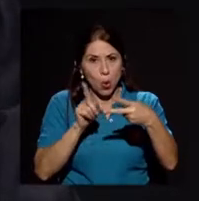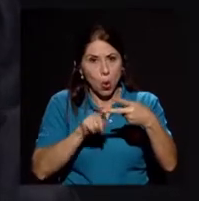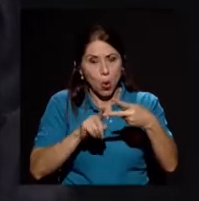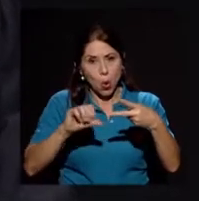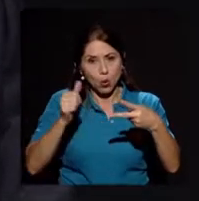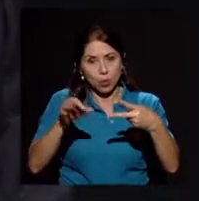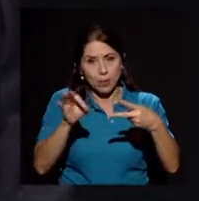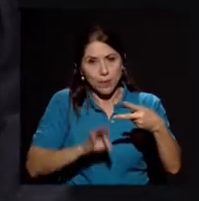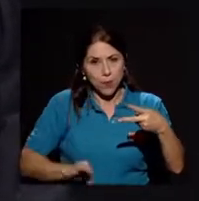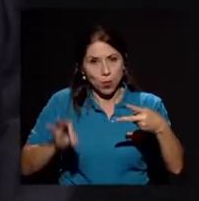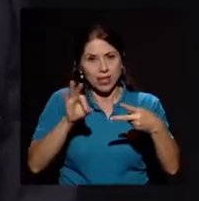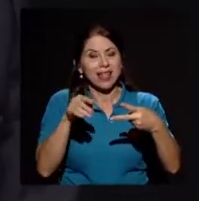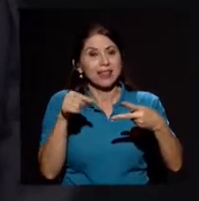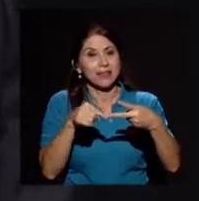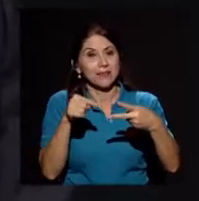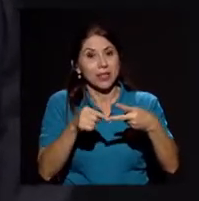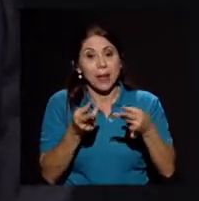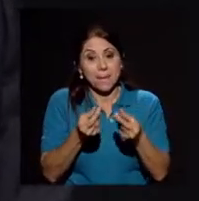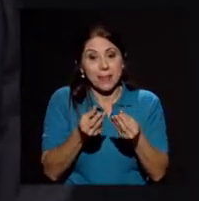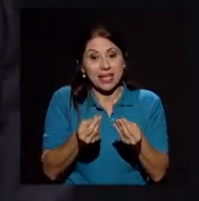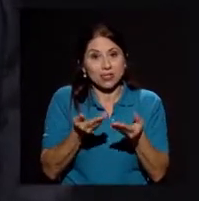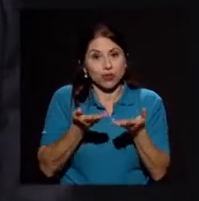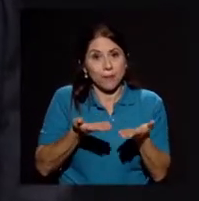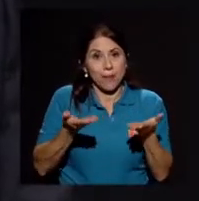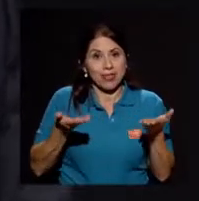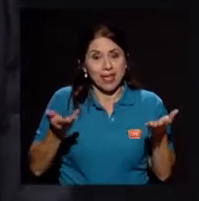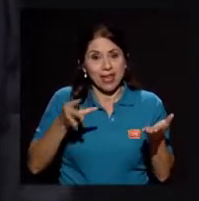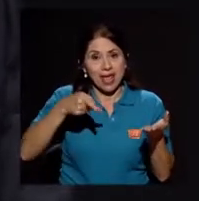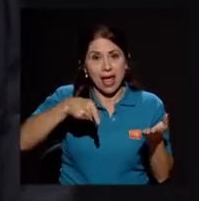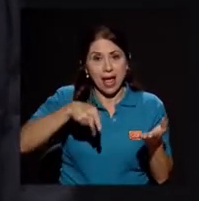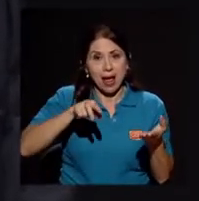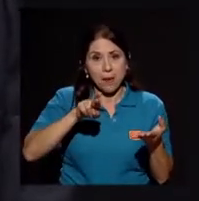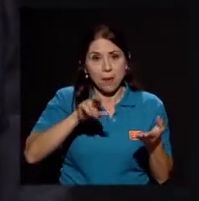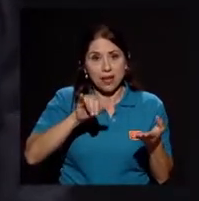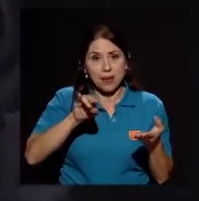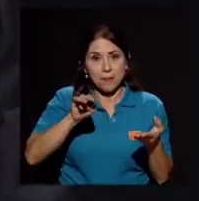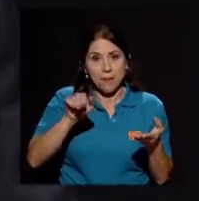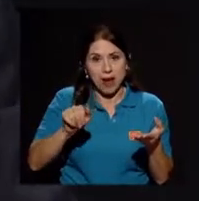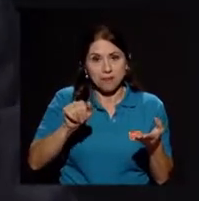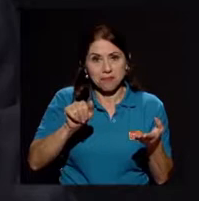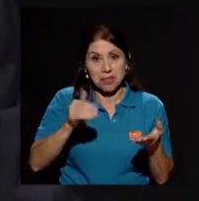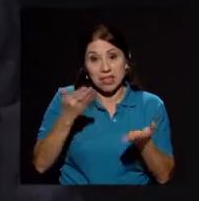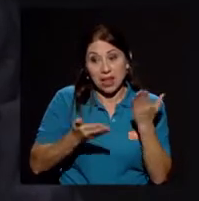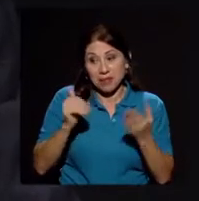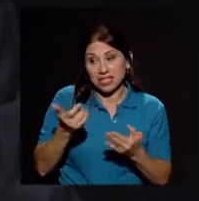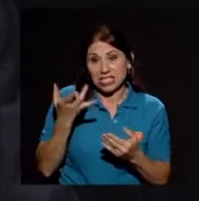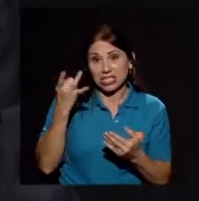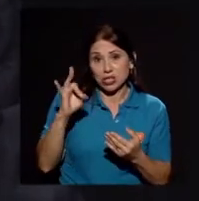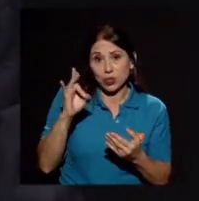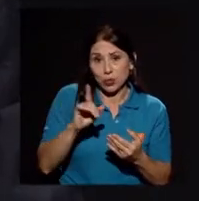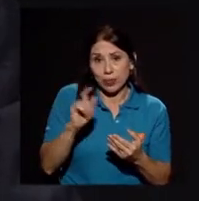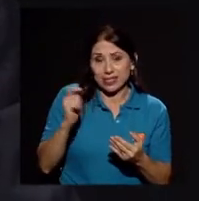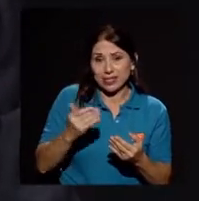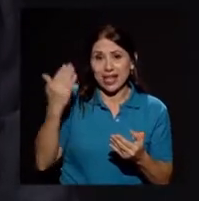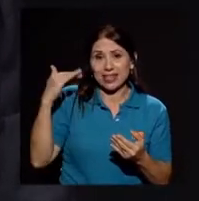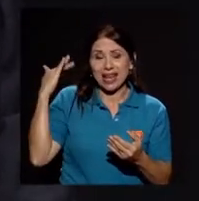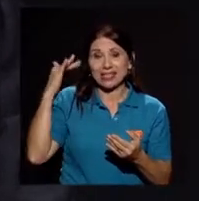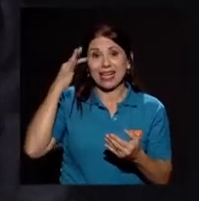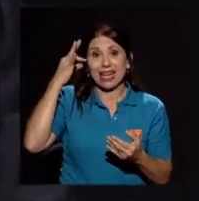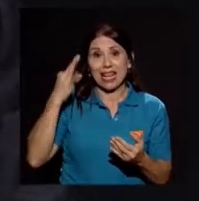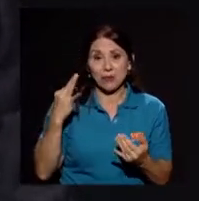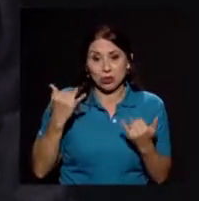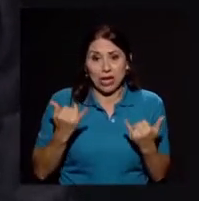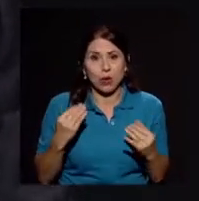importante es que los precios de las materias primas que hace quizás 12 o 18 meses atrás pensábamos que iban a estar mucho más